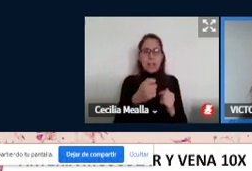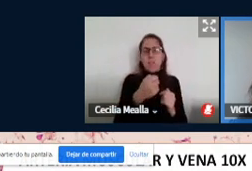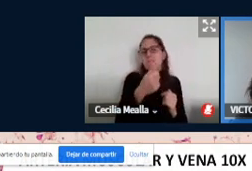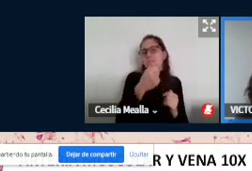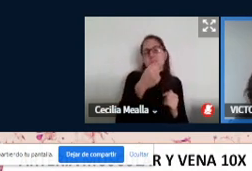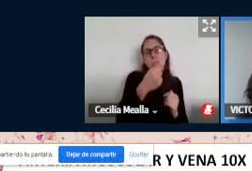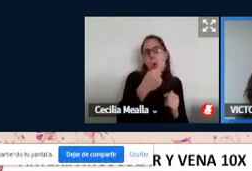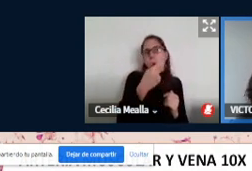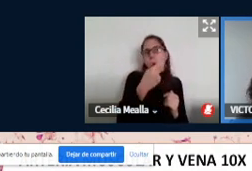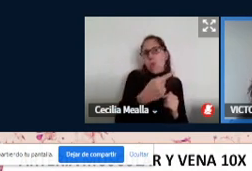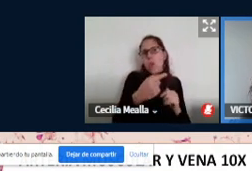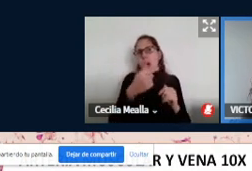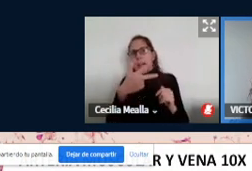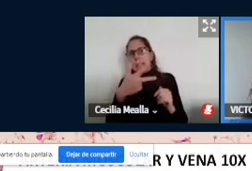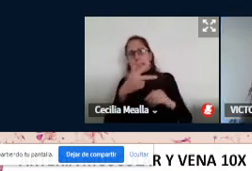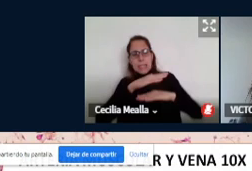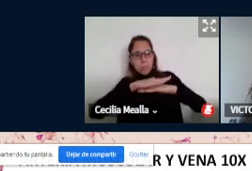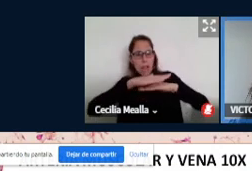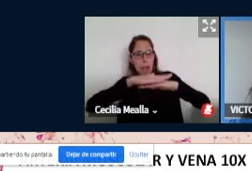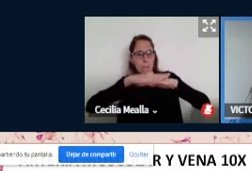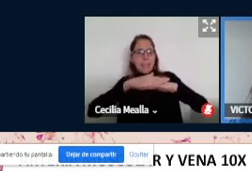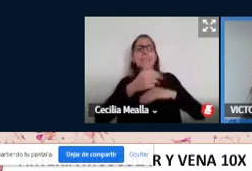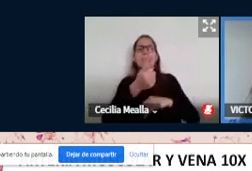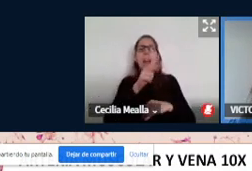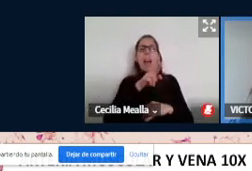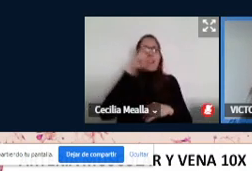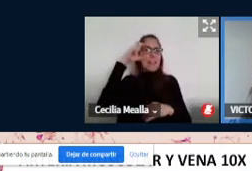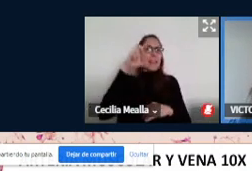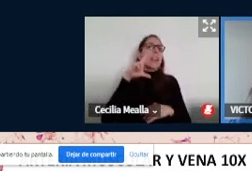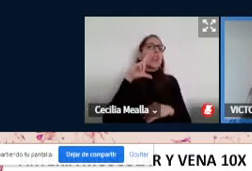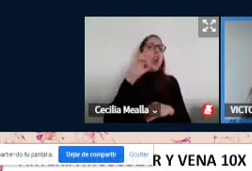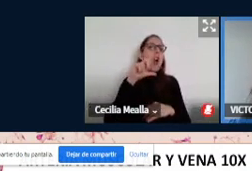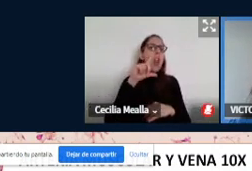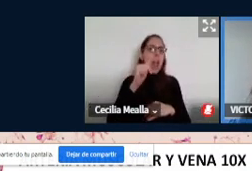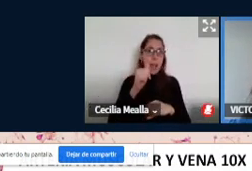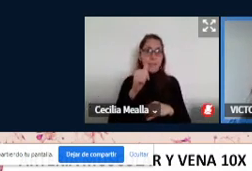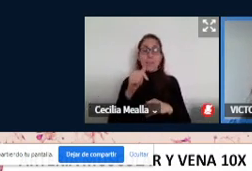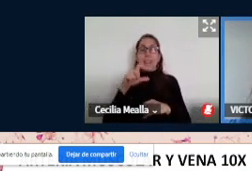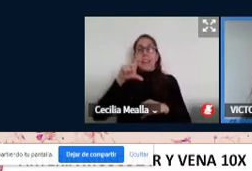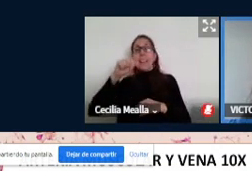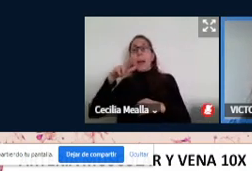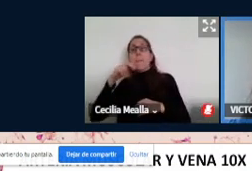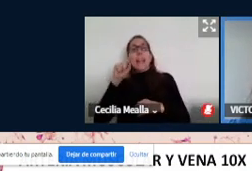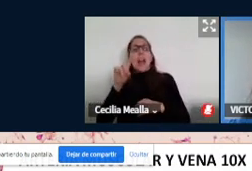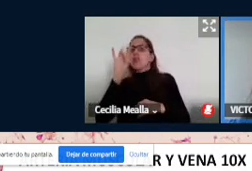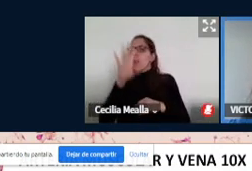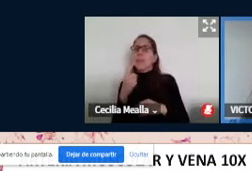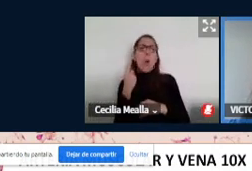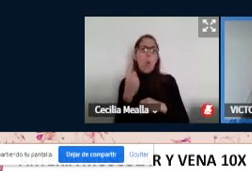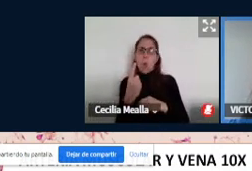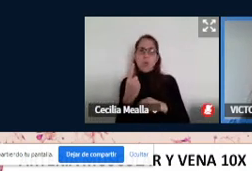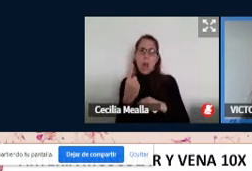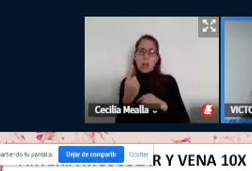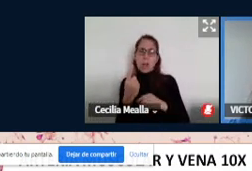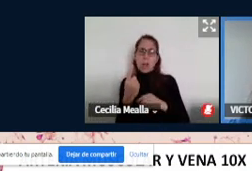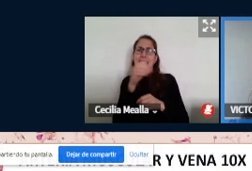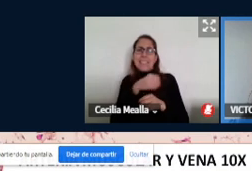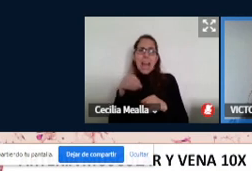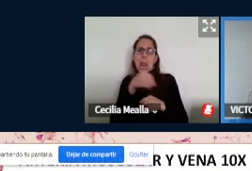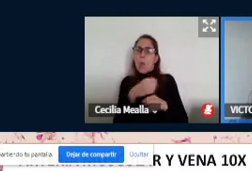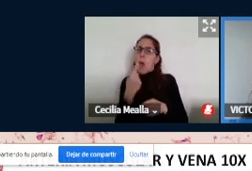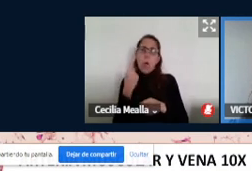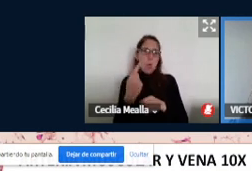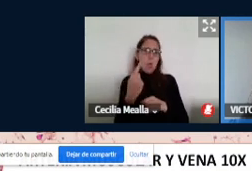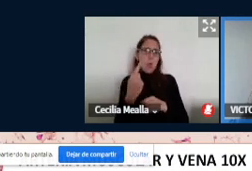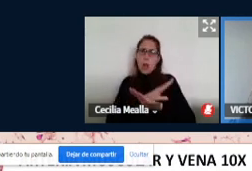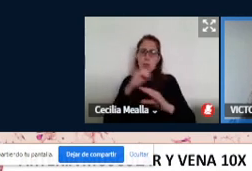es arteriola, ¿sí? Los capilares son solamente 1 o 2 células